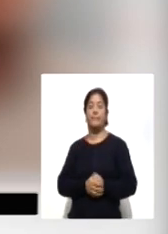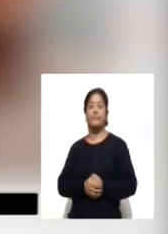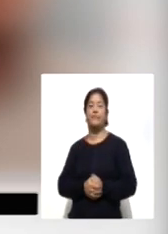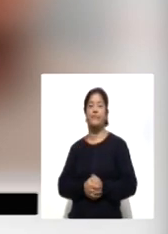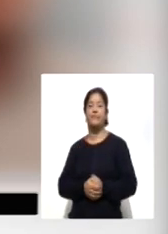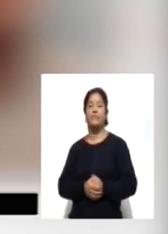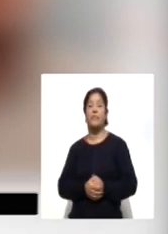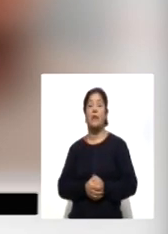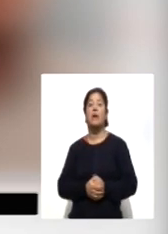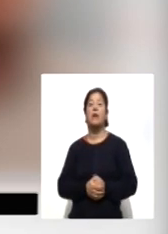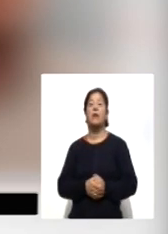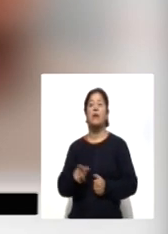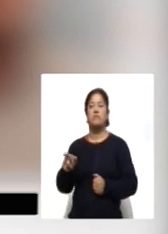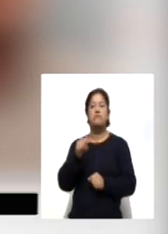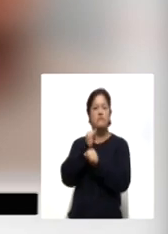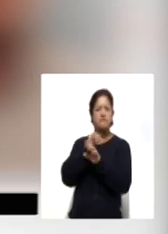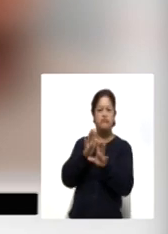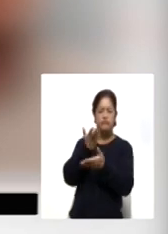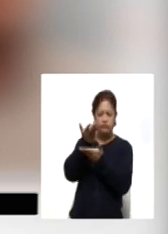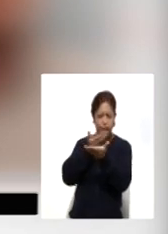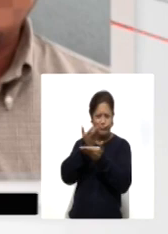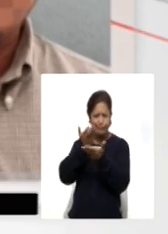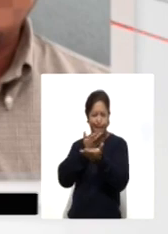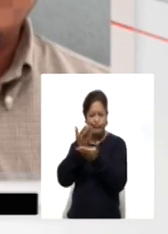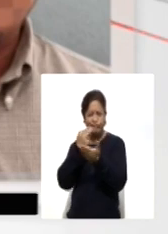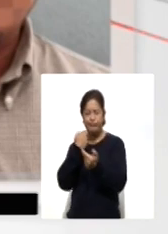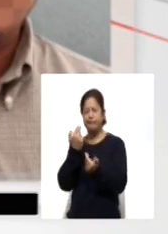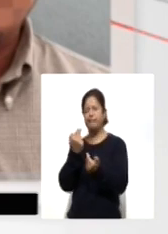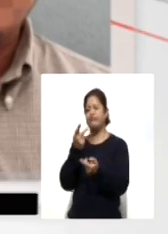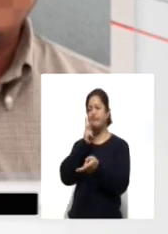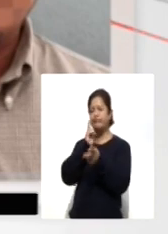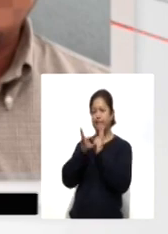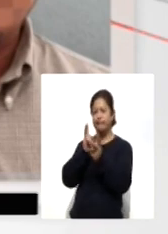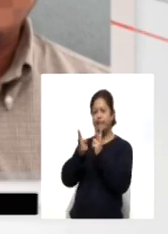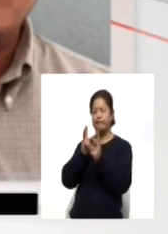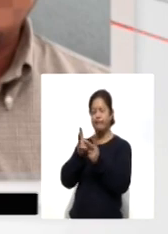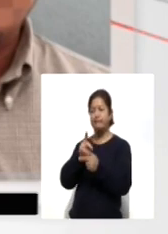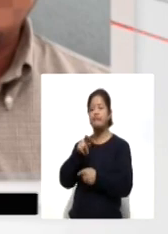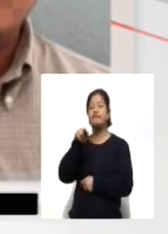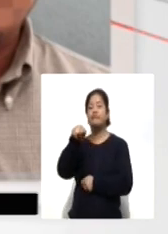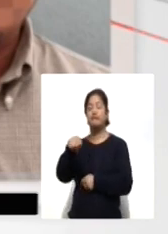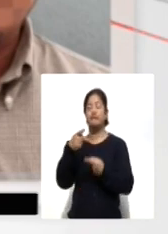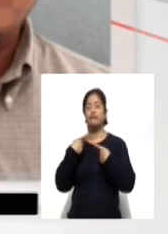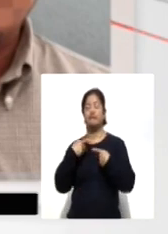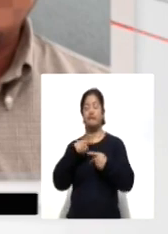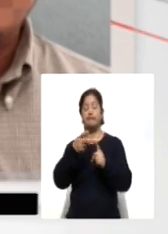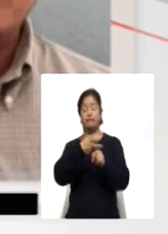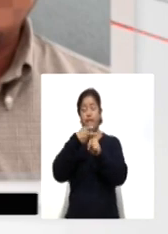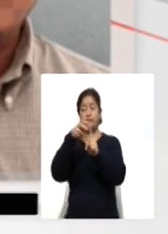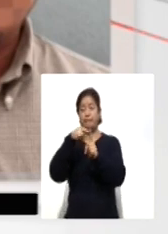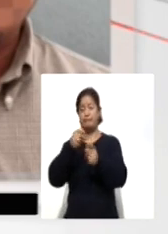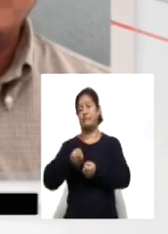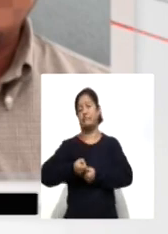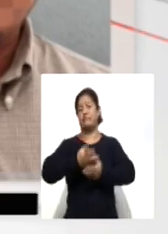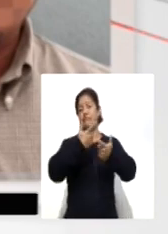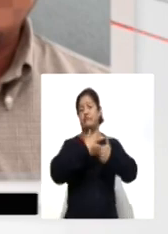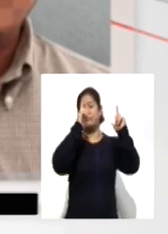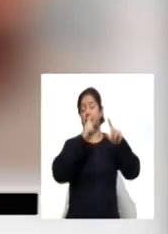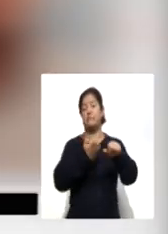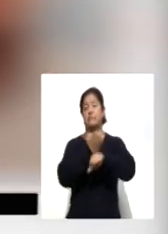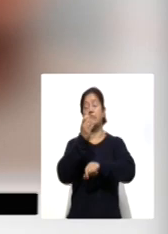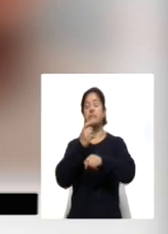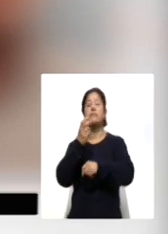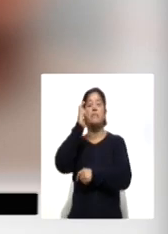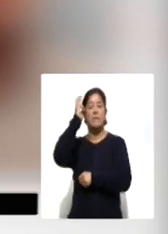Sin embargo, luego del intercambio de información y negociación con los familiares, la víctima fue liberada sana y salva en el estado de Hidalgo. Con esto,